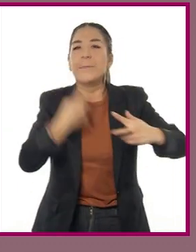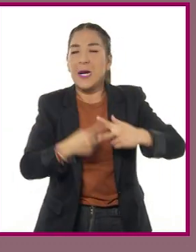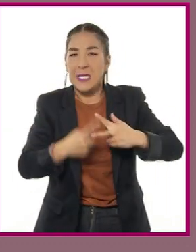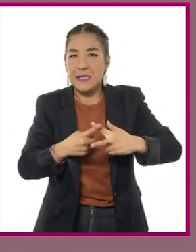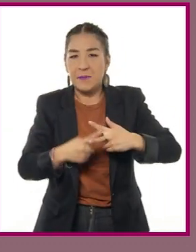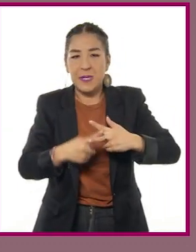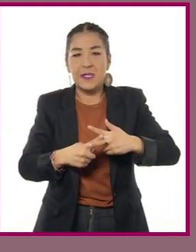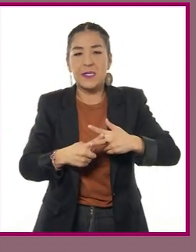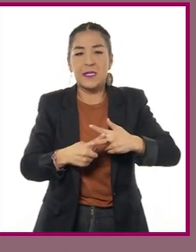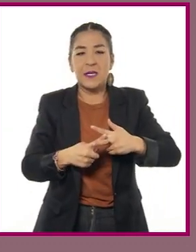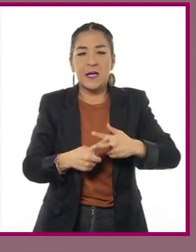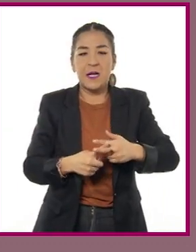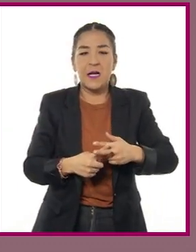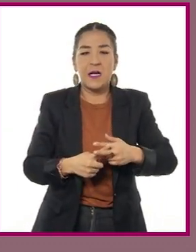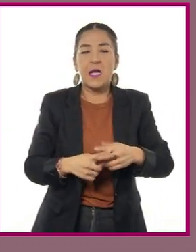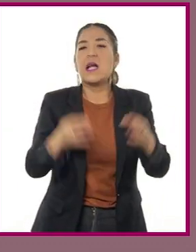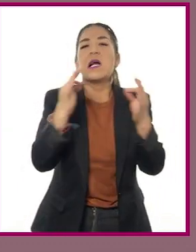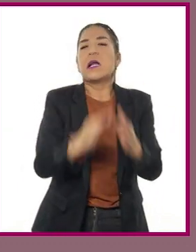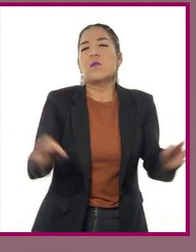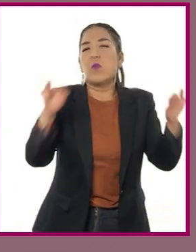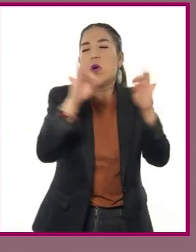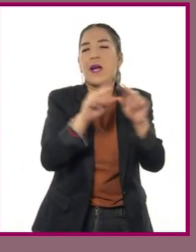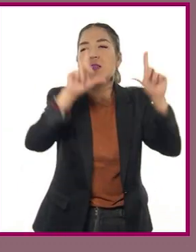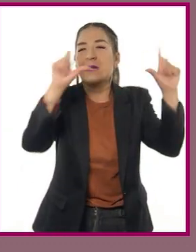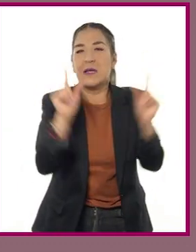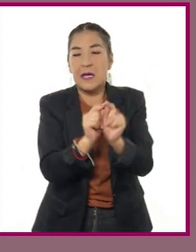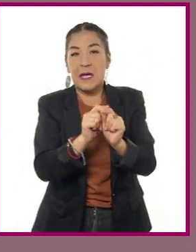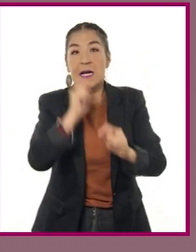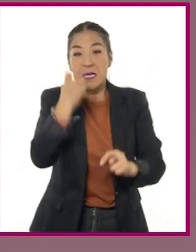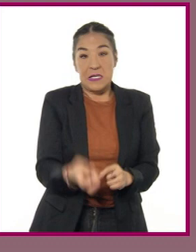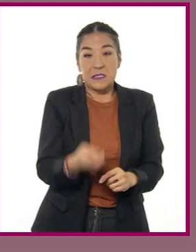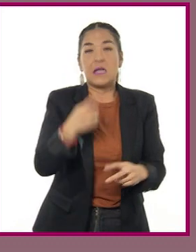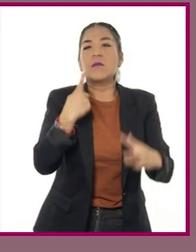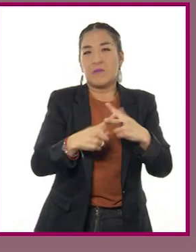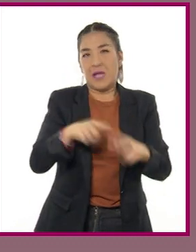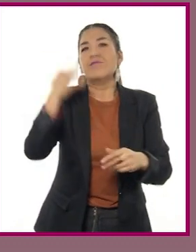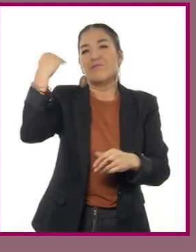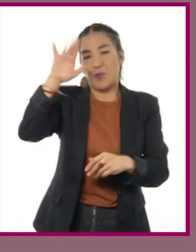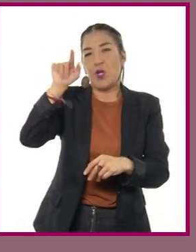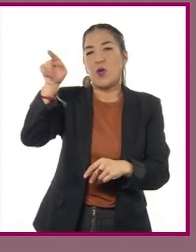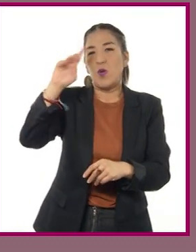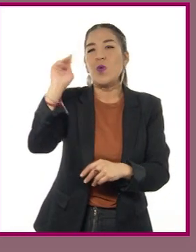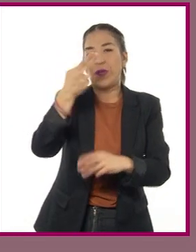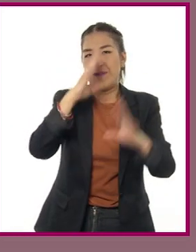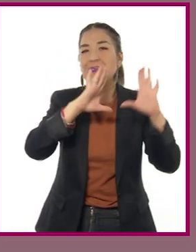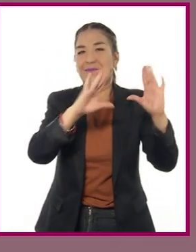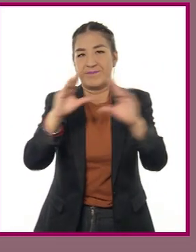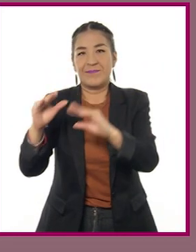matemáticas, matemáticas elementales, no como ahora, pero era la matemática que se enseñaba en la universidad.